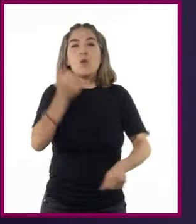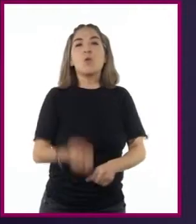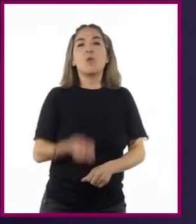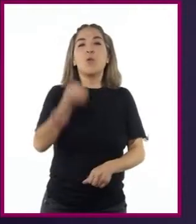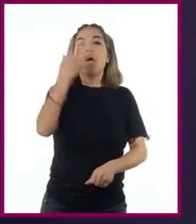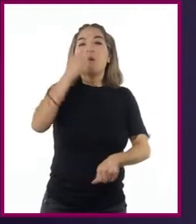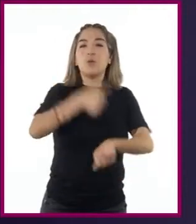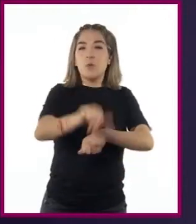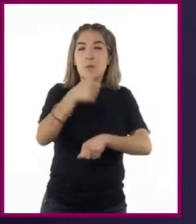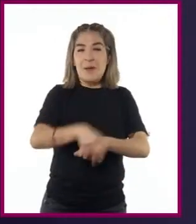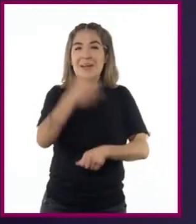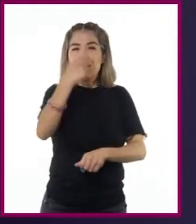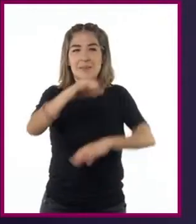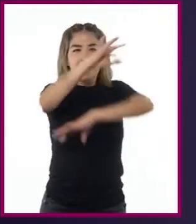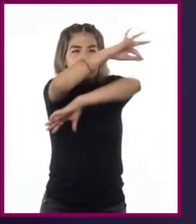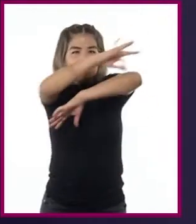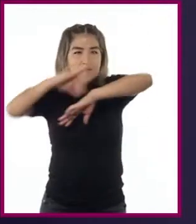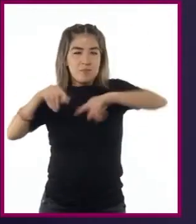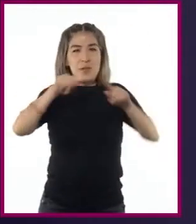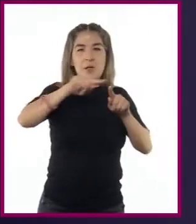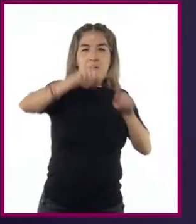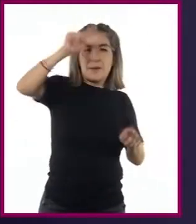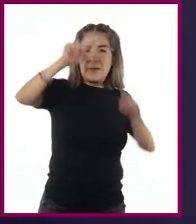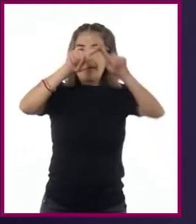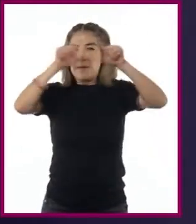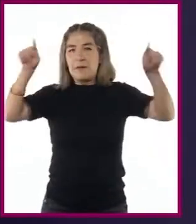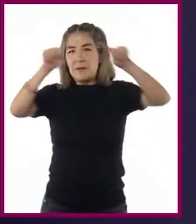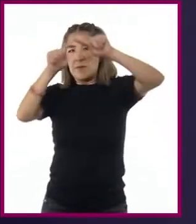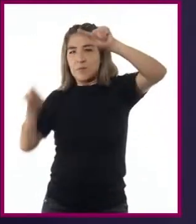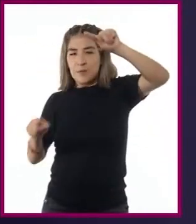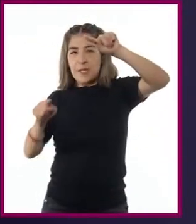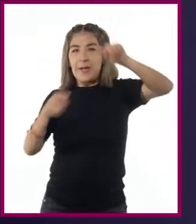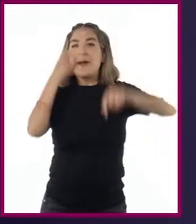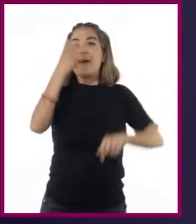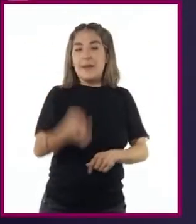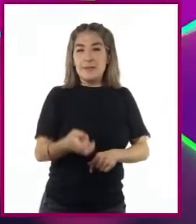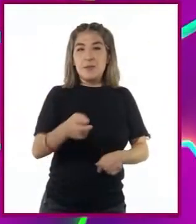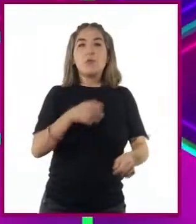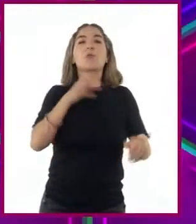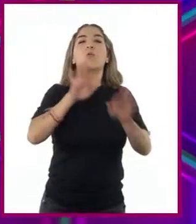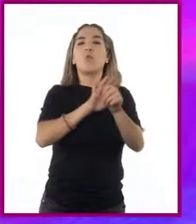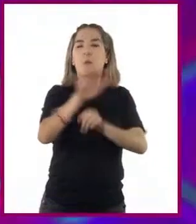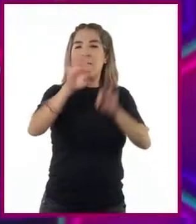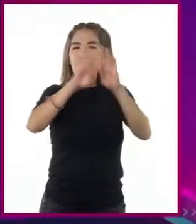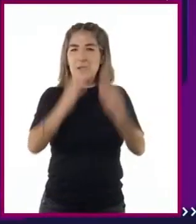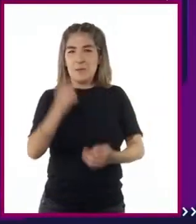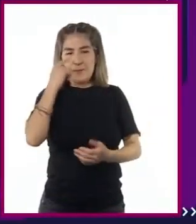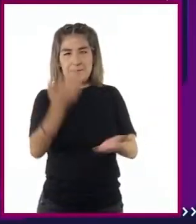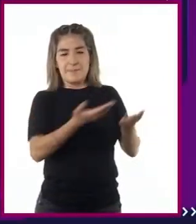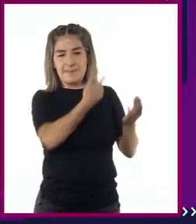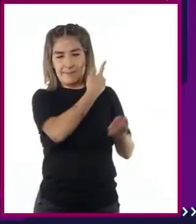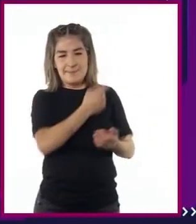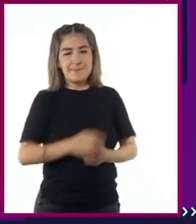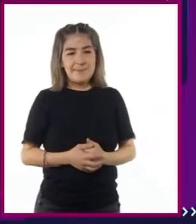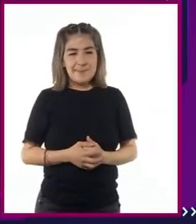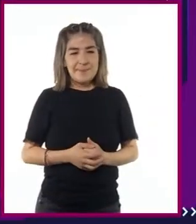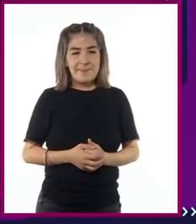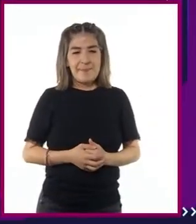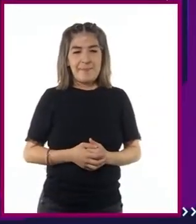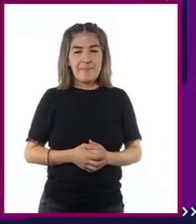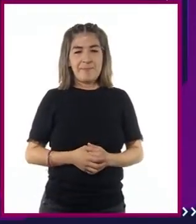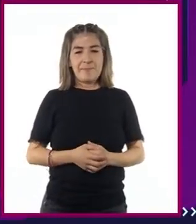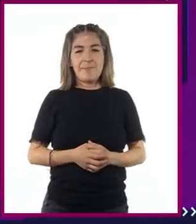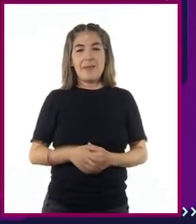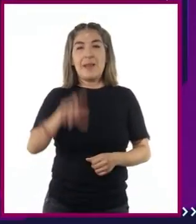número total de diagonales, D mayúscula, que tiene una figura. D mayúscula es